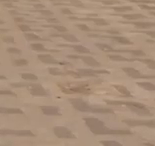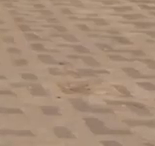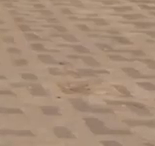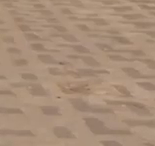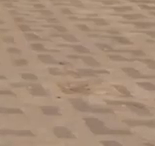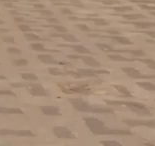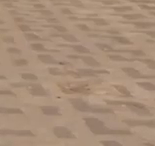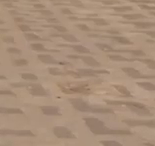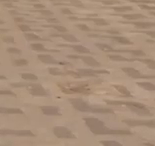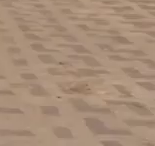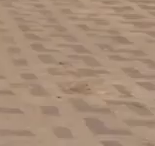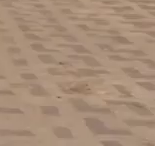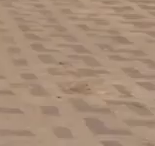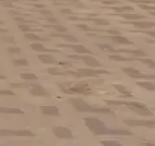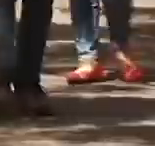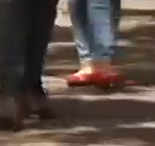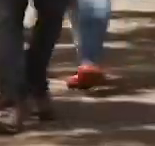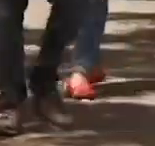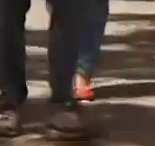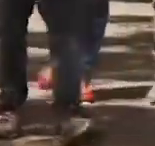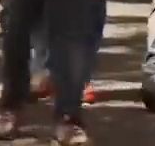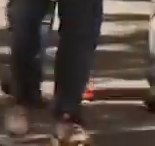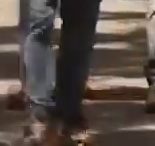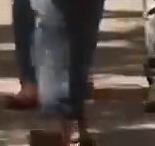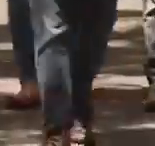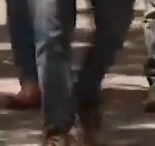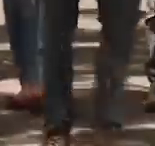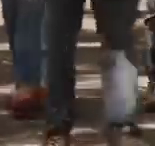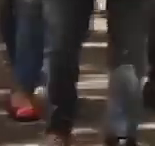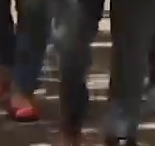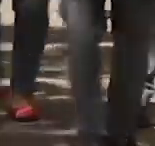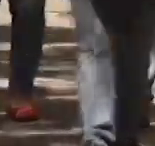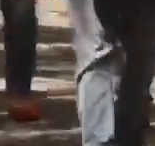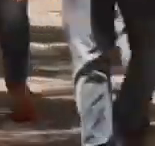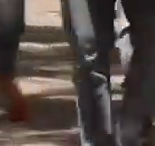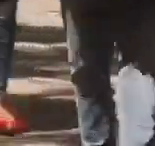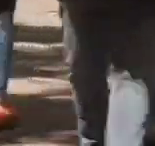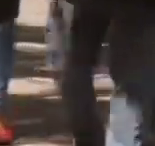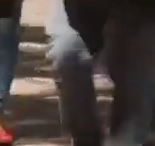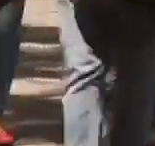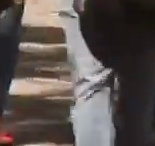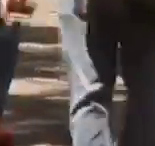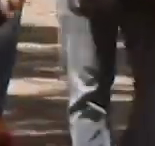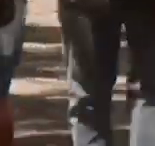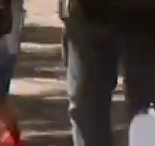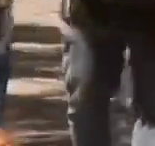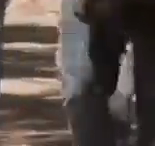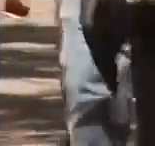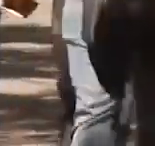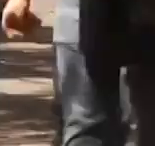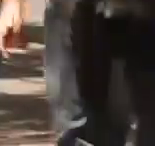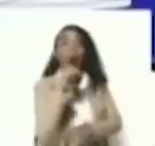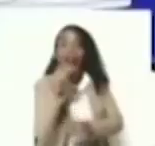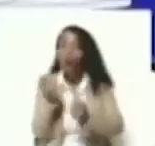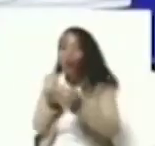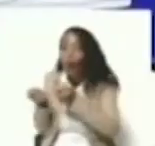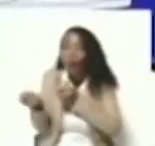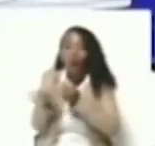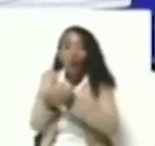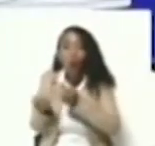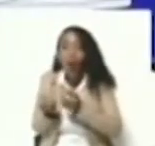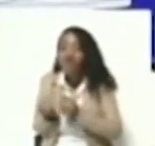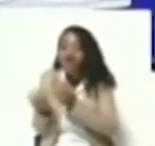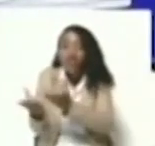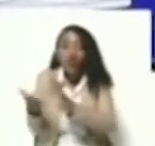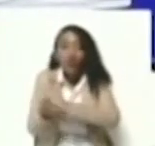de COVID-19, en Venezuela los últimos 413 nuevos contagios certifican que el COVID sigue latente. El oficialismo